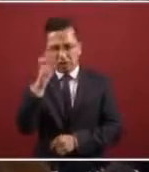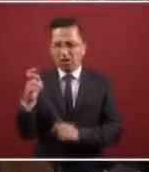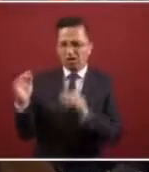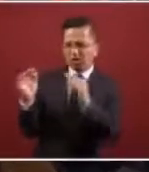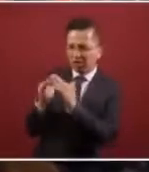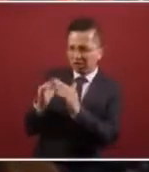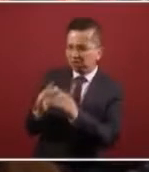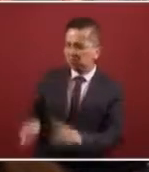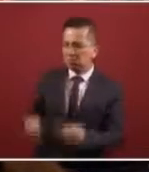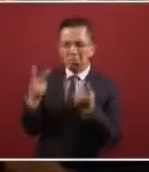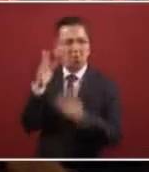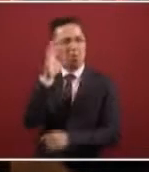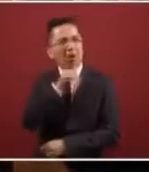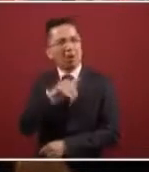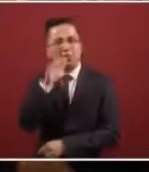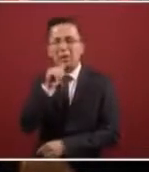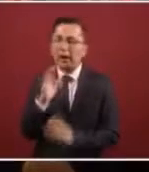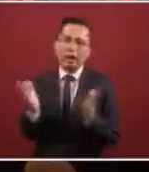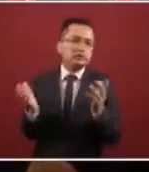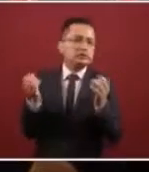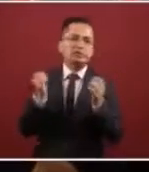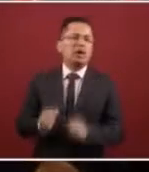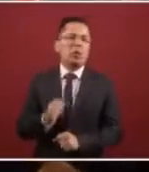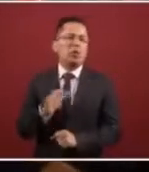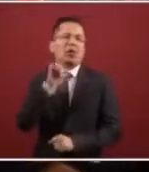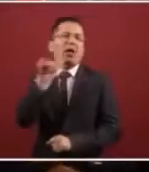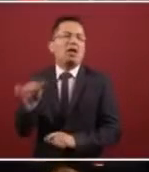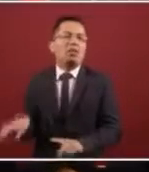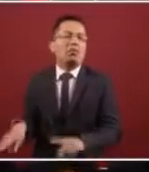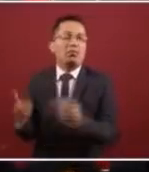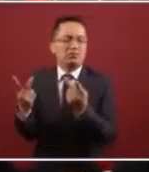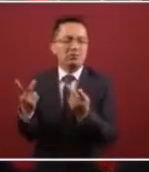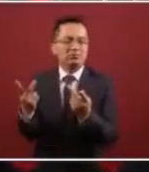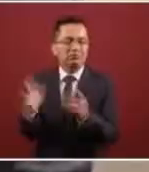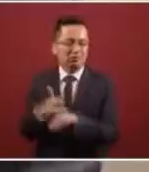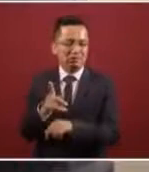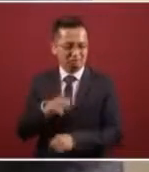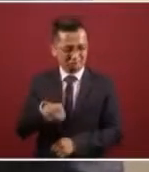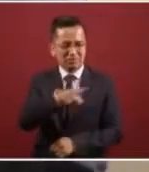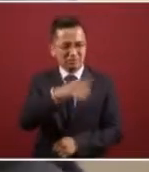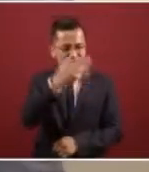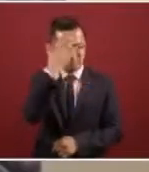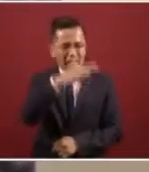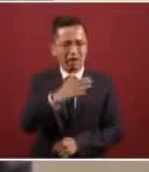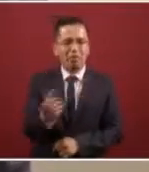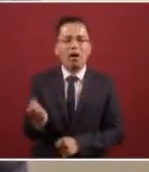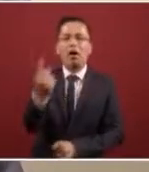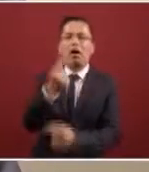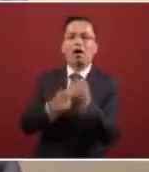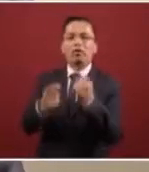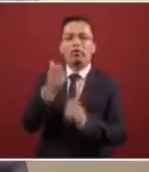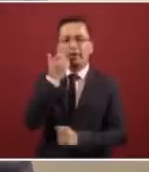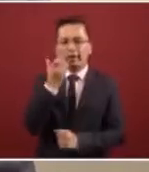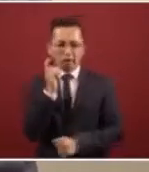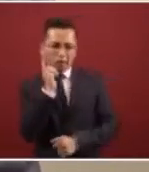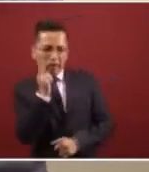subasta. Ya ven que hay algunos que se frotan las manos para ver si nos va mal. Se quedaron con las